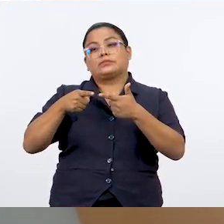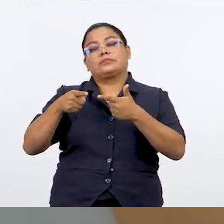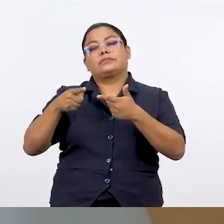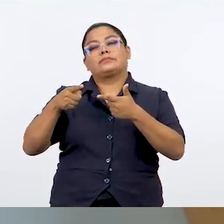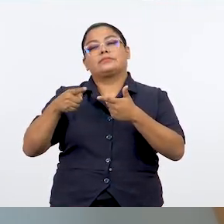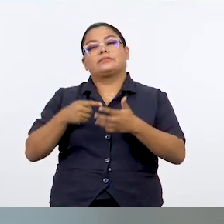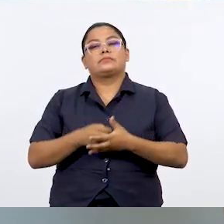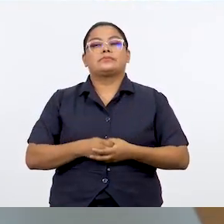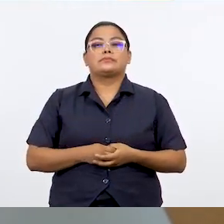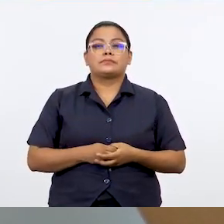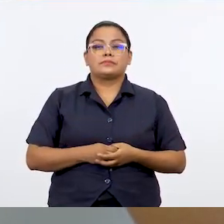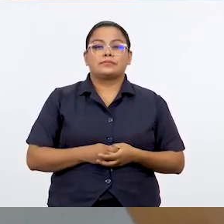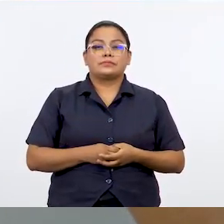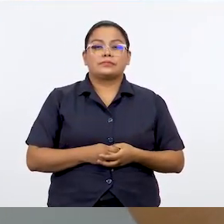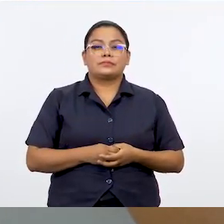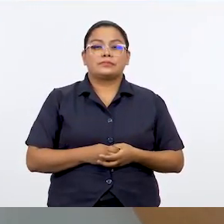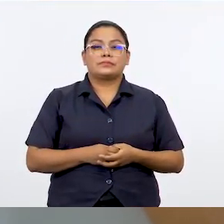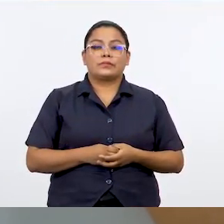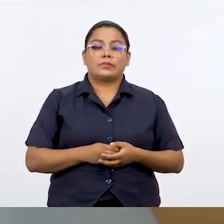entre